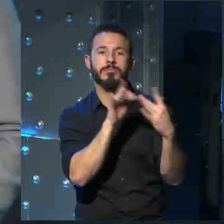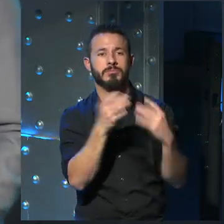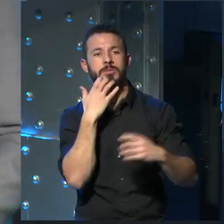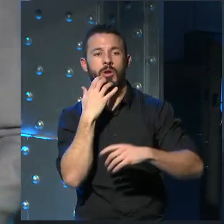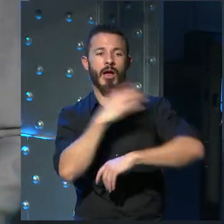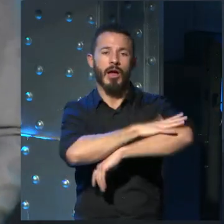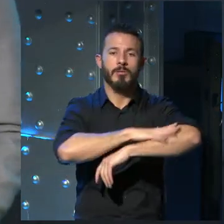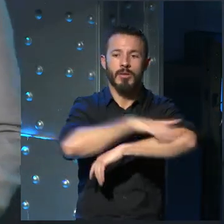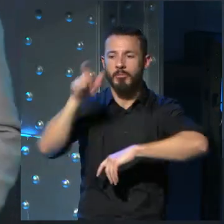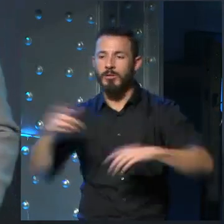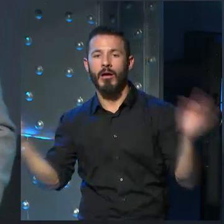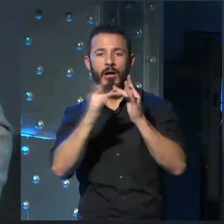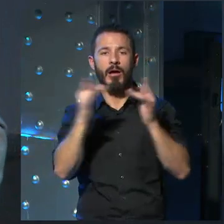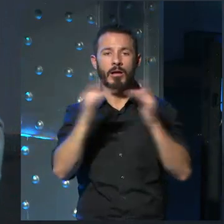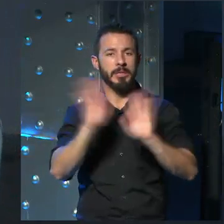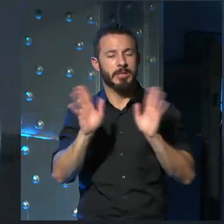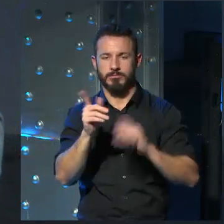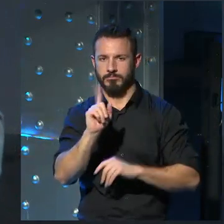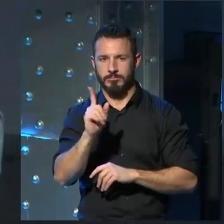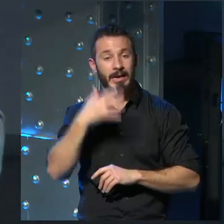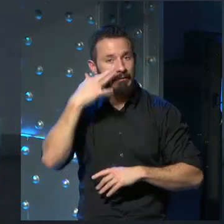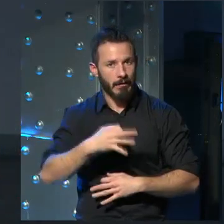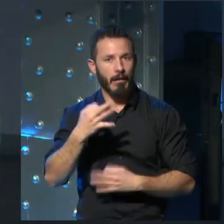administración, pero no dejan de ser